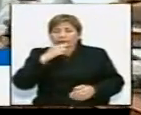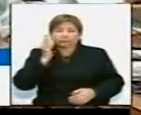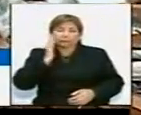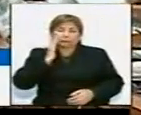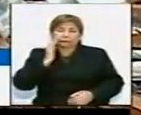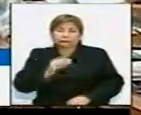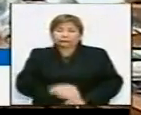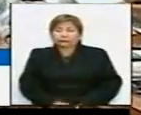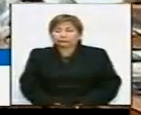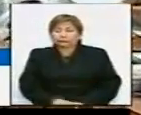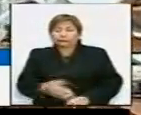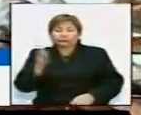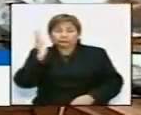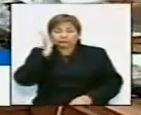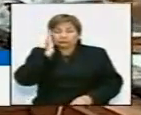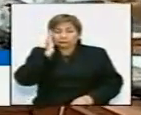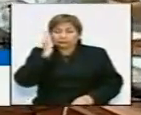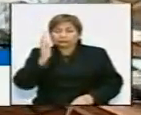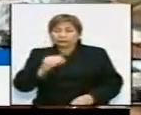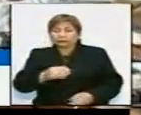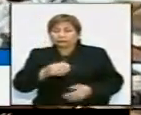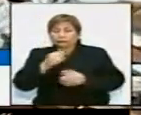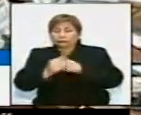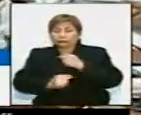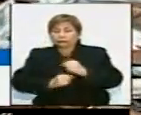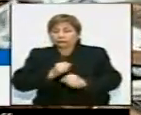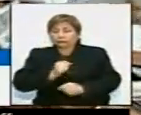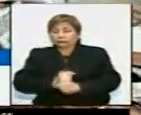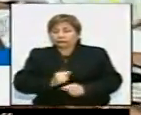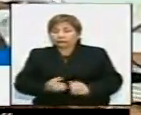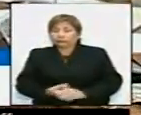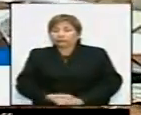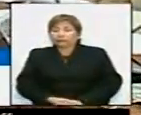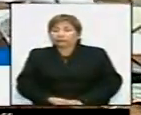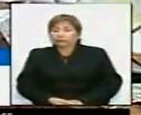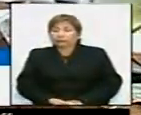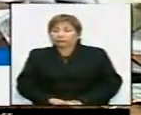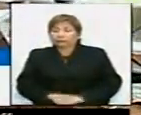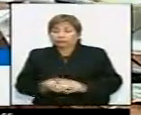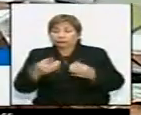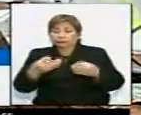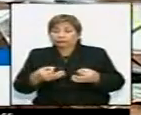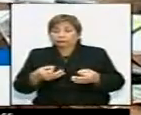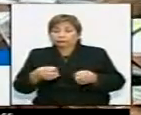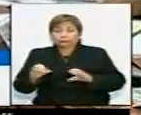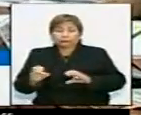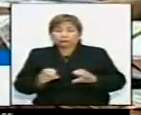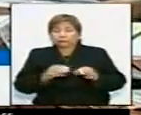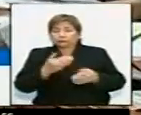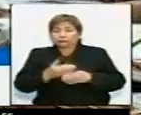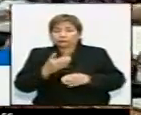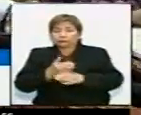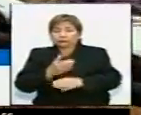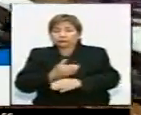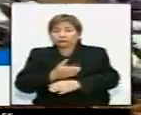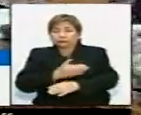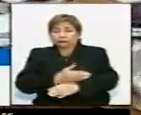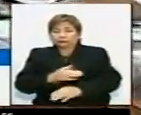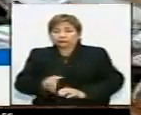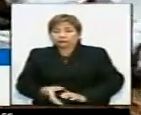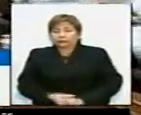madre, tiene conocimiento que la problemática es de muchos años. Y hay que ser realista, no se ha hecho nada, no se ha avanzado absolutamente